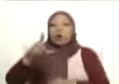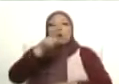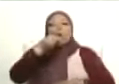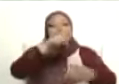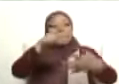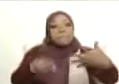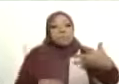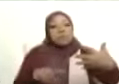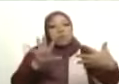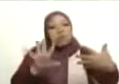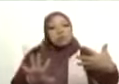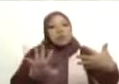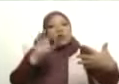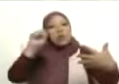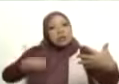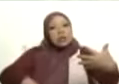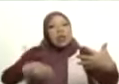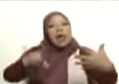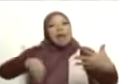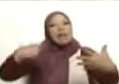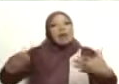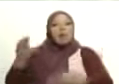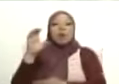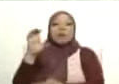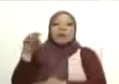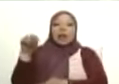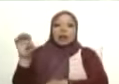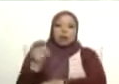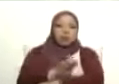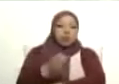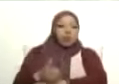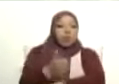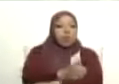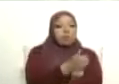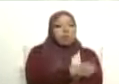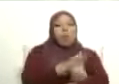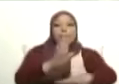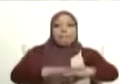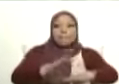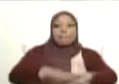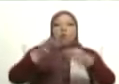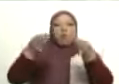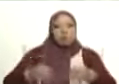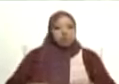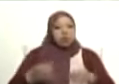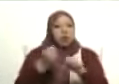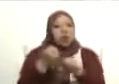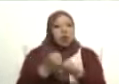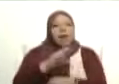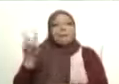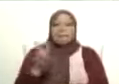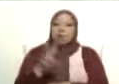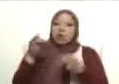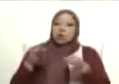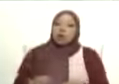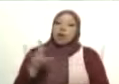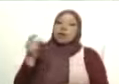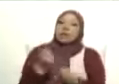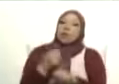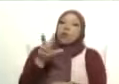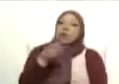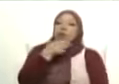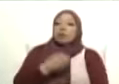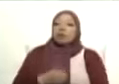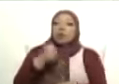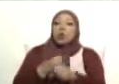consultivo. Posteriormente fue hasta el Consejo Nacional Electoral a realizar la solicitud formal. El ente comicial de nuestro país aseguró la fecha 3 de diciembre para